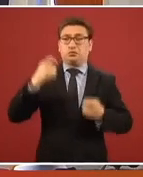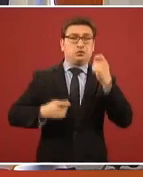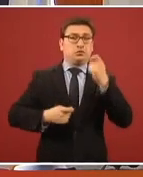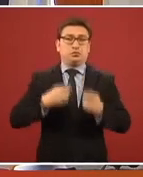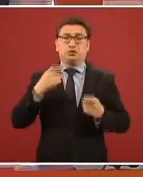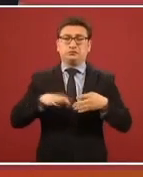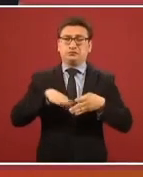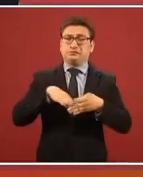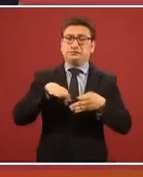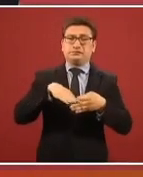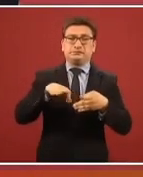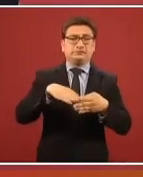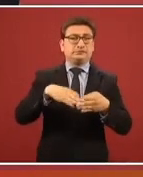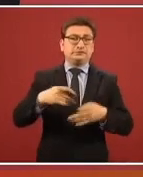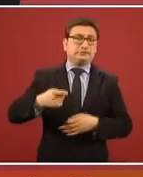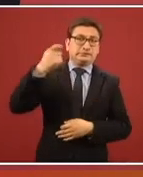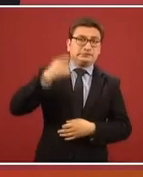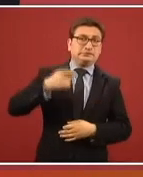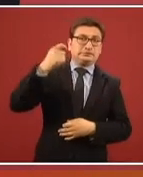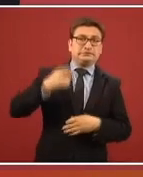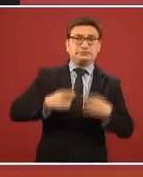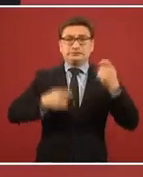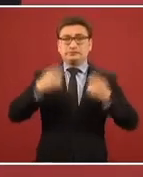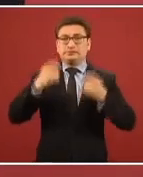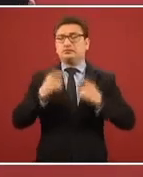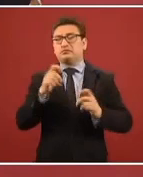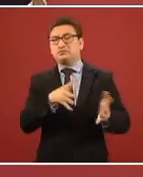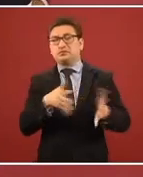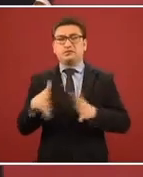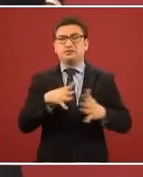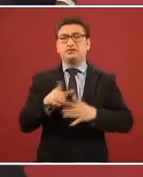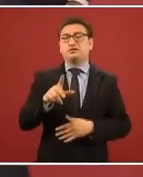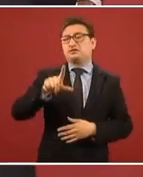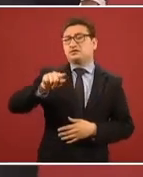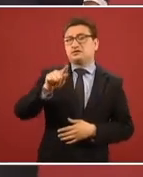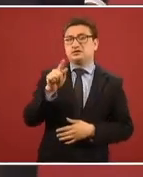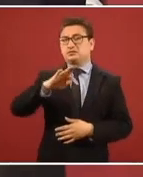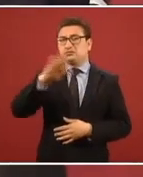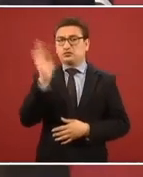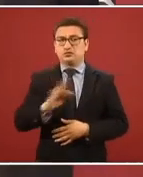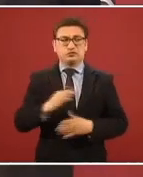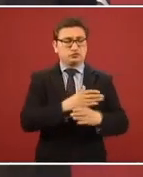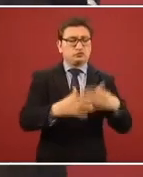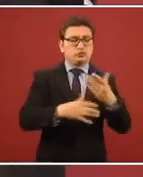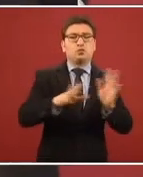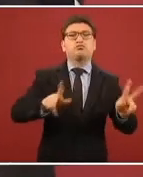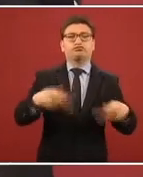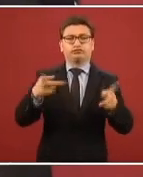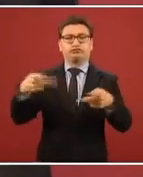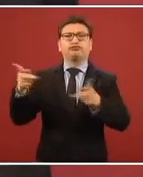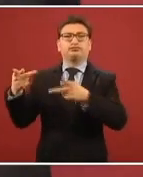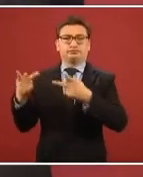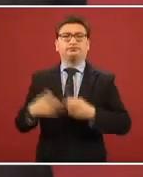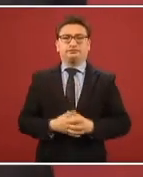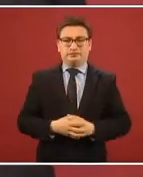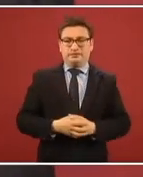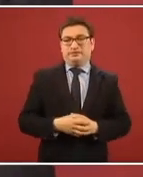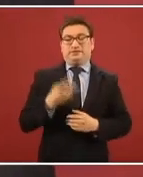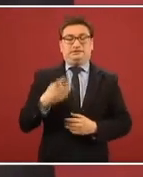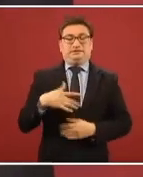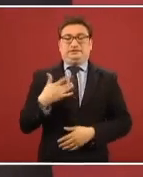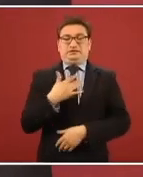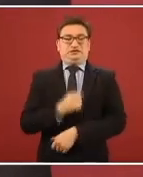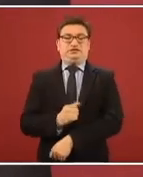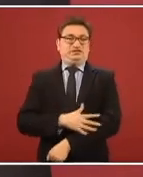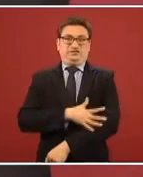constantemente con paletas arriba vendimos alrededor de 70% de los bienes y fue un gran entusiasmo